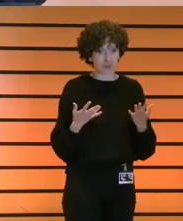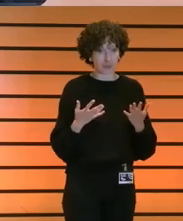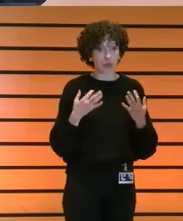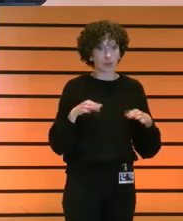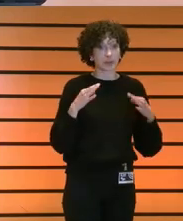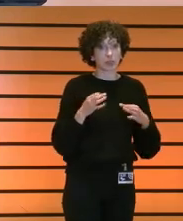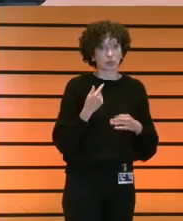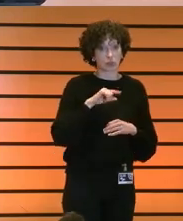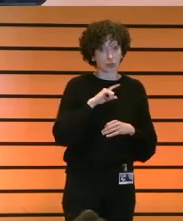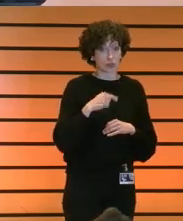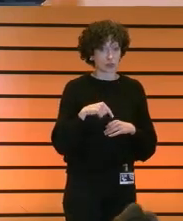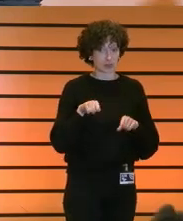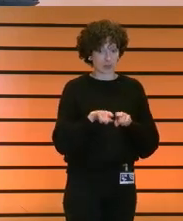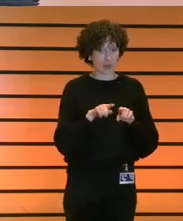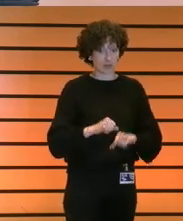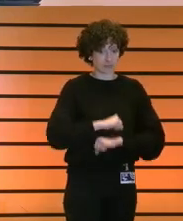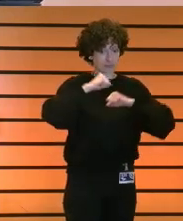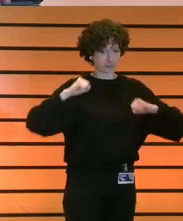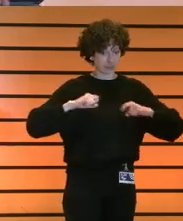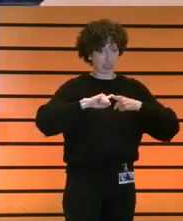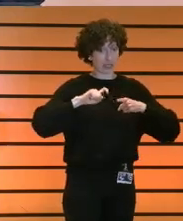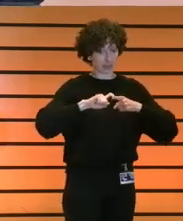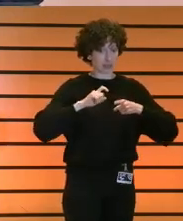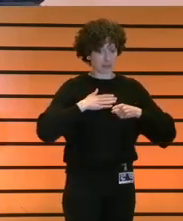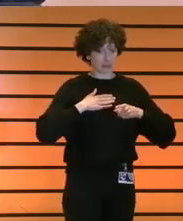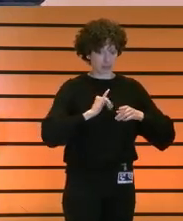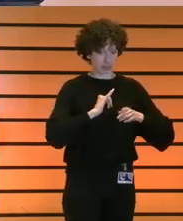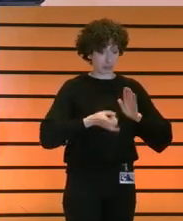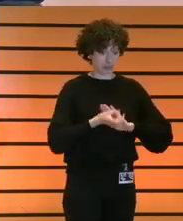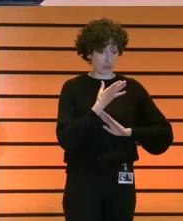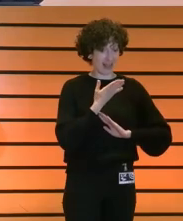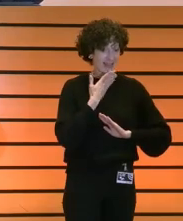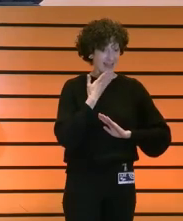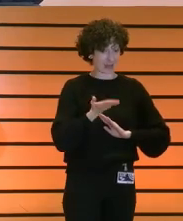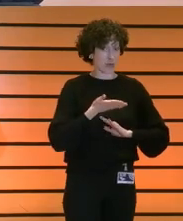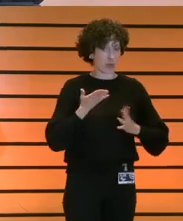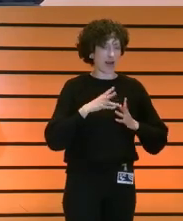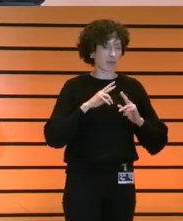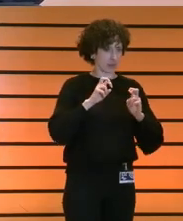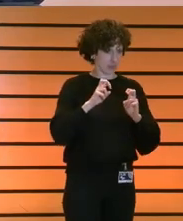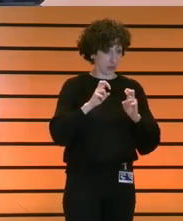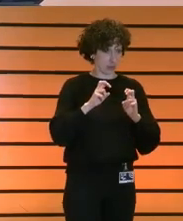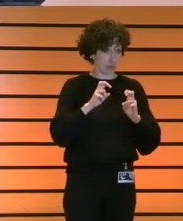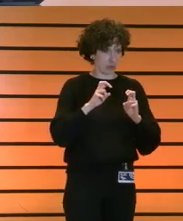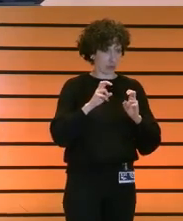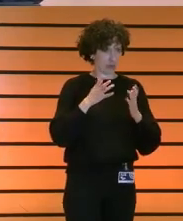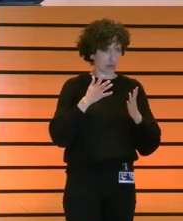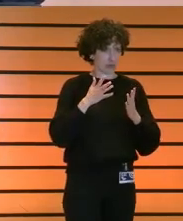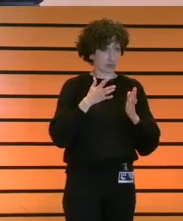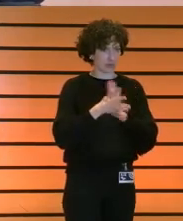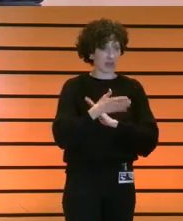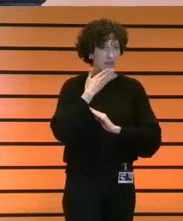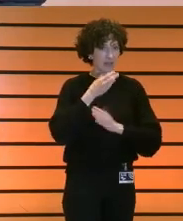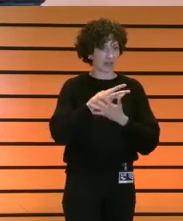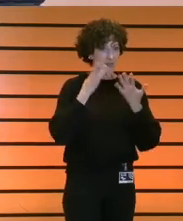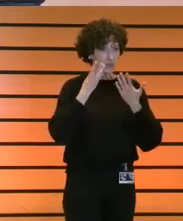nos formamos como personas, donde formamos nuestra personalidad, es en las primeras edades, antes de obtener esa mayoría